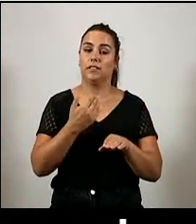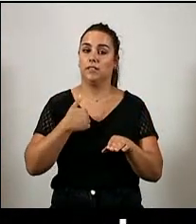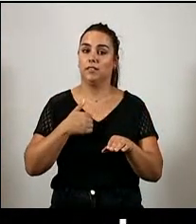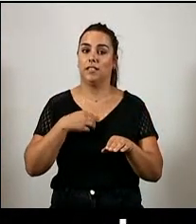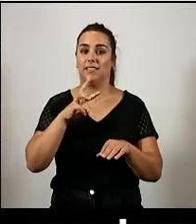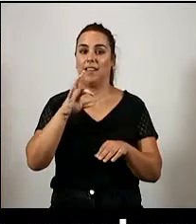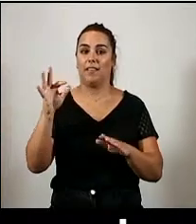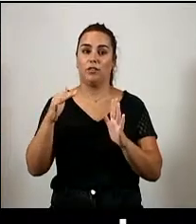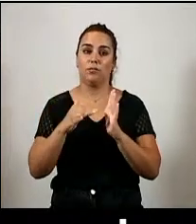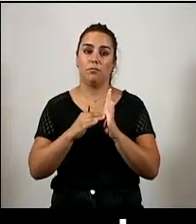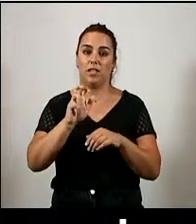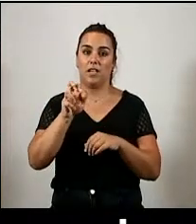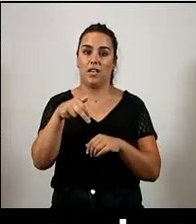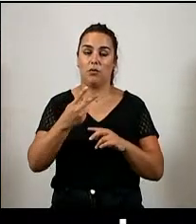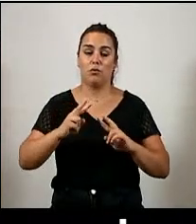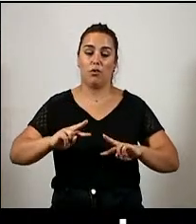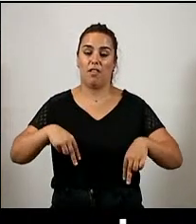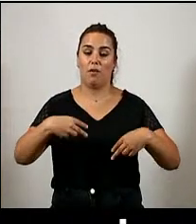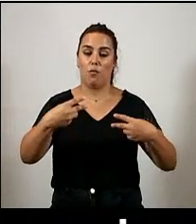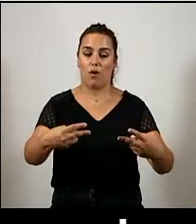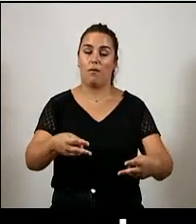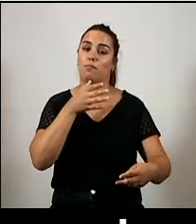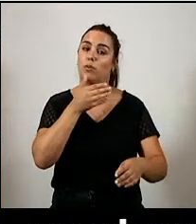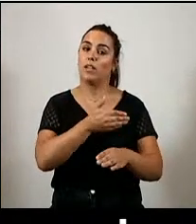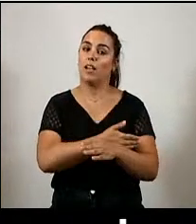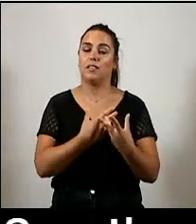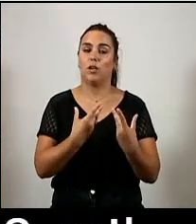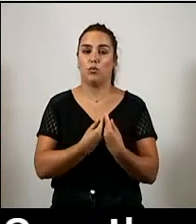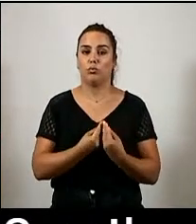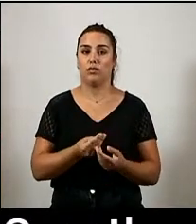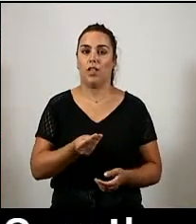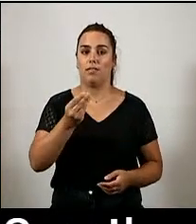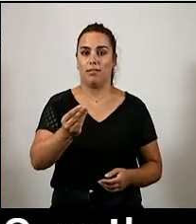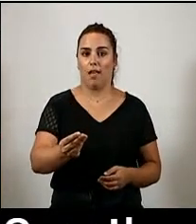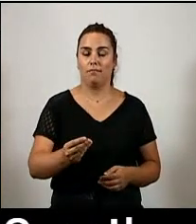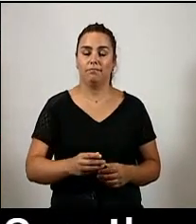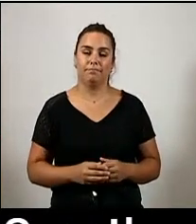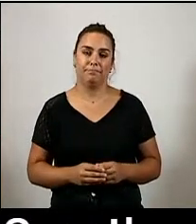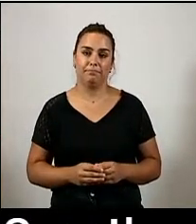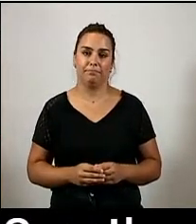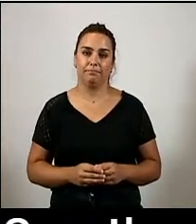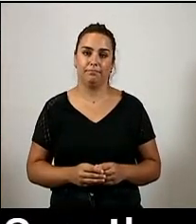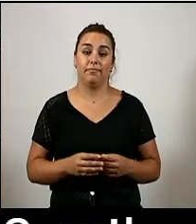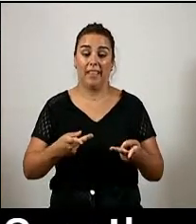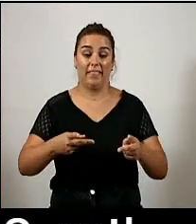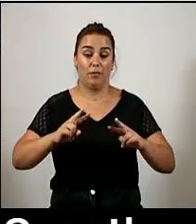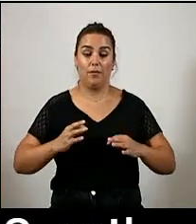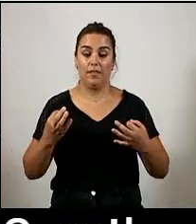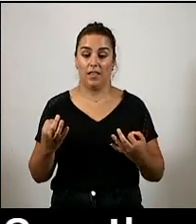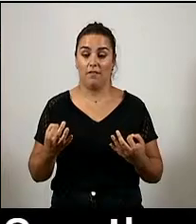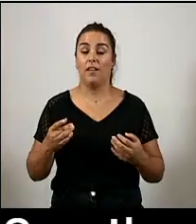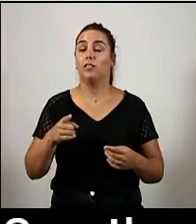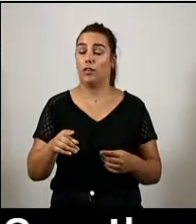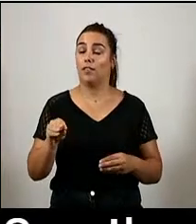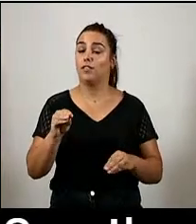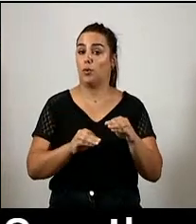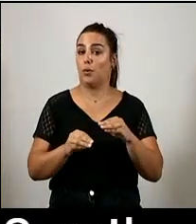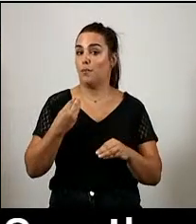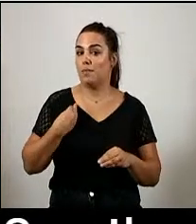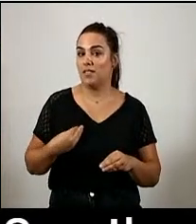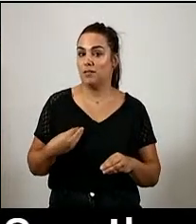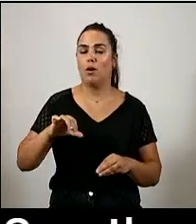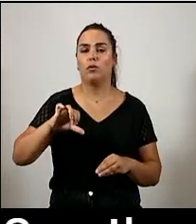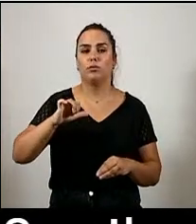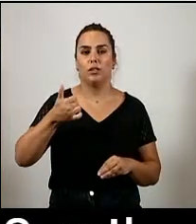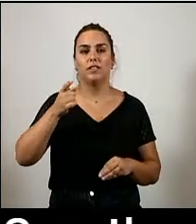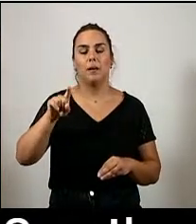300.000 euros que la Junta ya había abonado en el marco del anterior acuerdo. Dicha resolución, como les digo, ha sido autorizada hoy por el